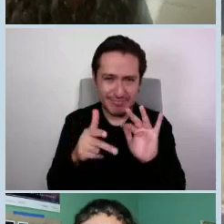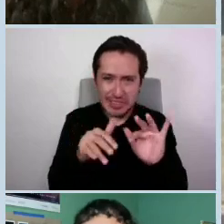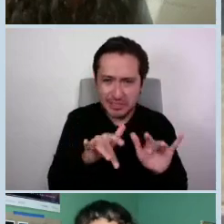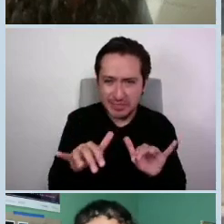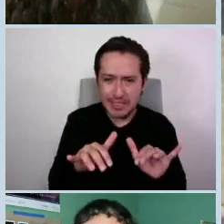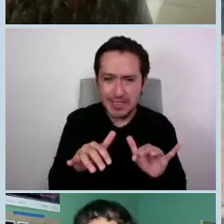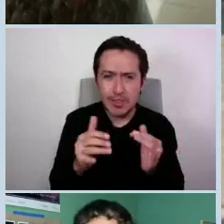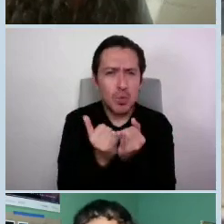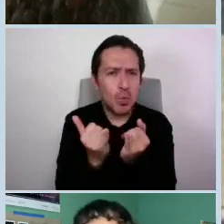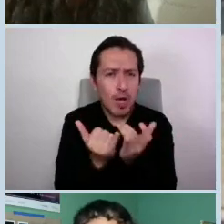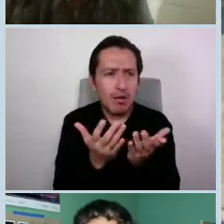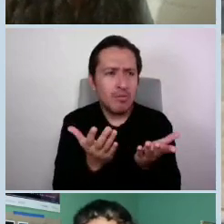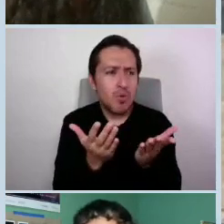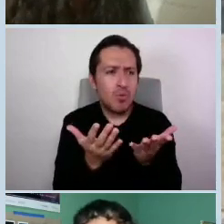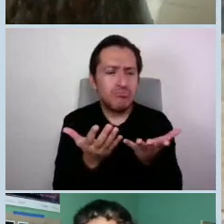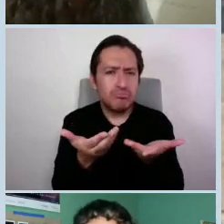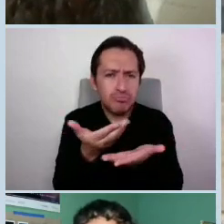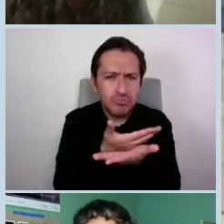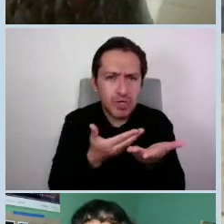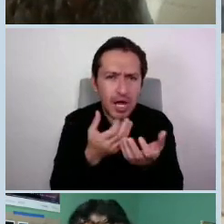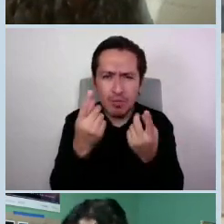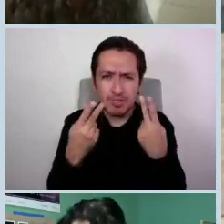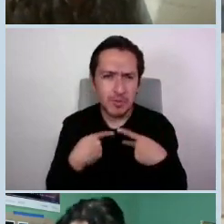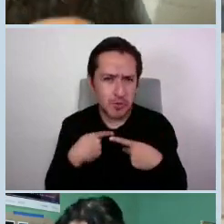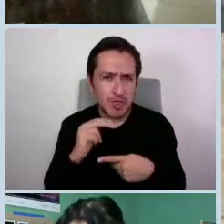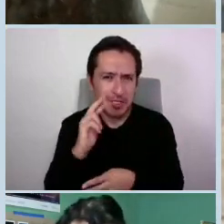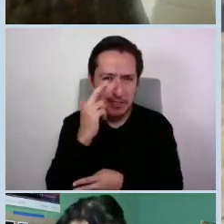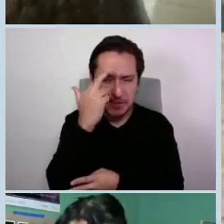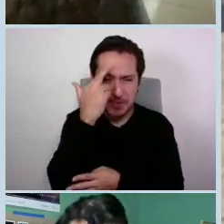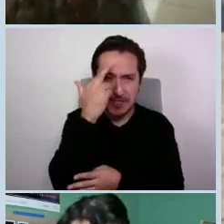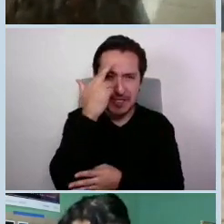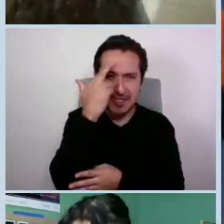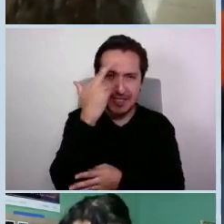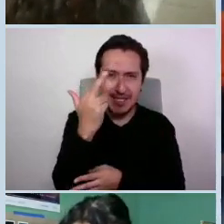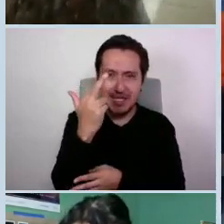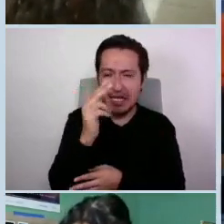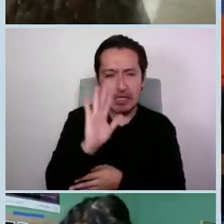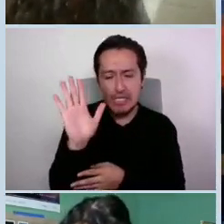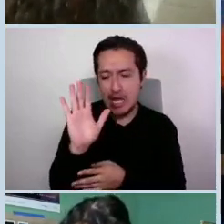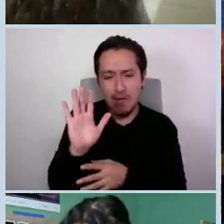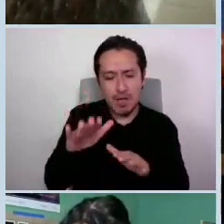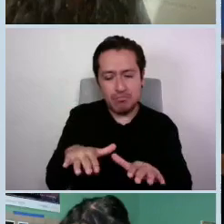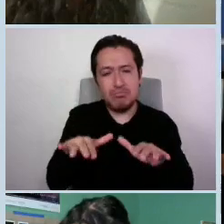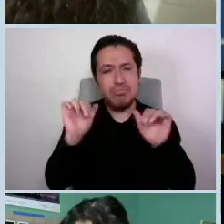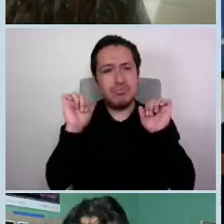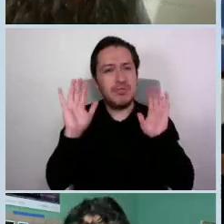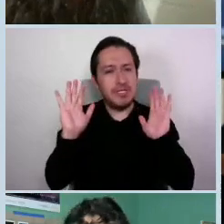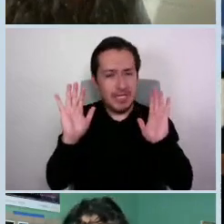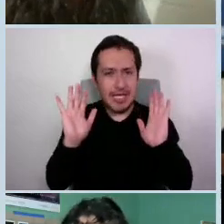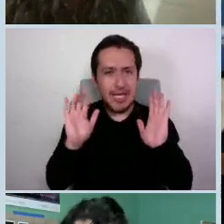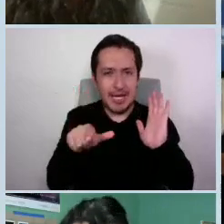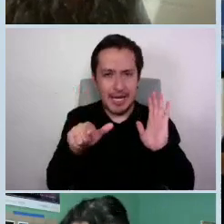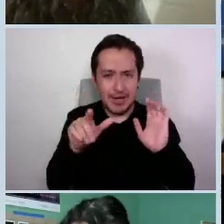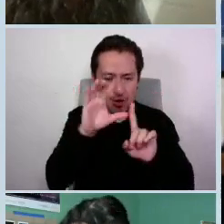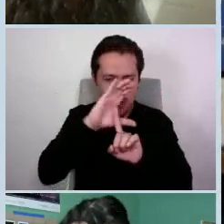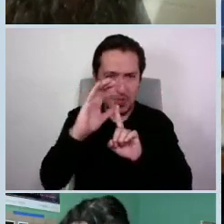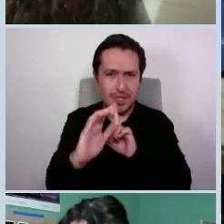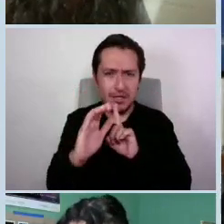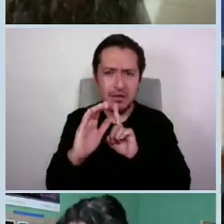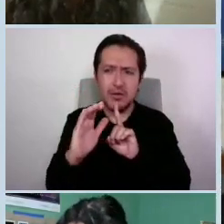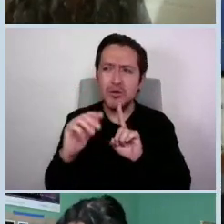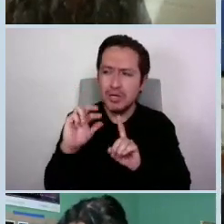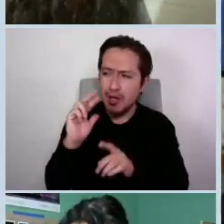e recordamos a compañeros y compañeras que ya no formaban parte de apuntes pero que de una u otra manera habían estado